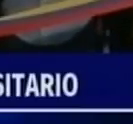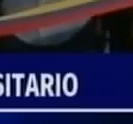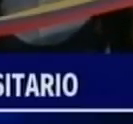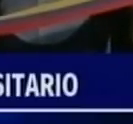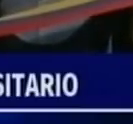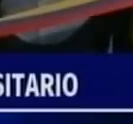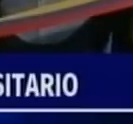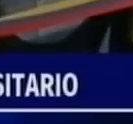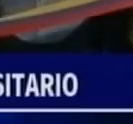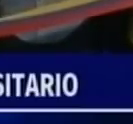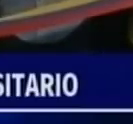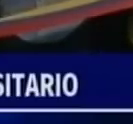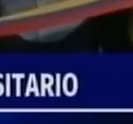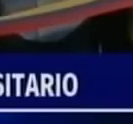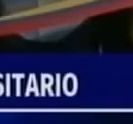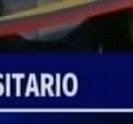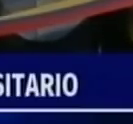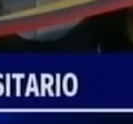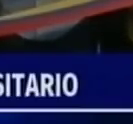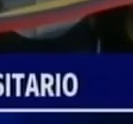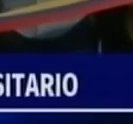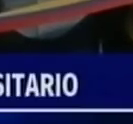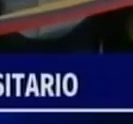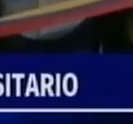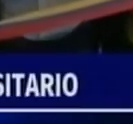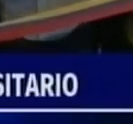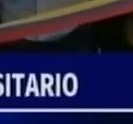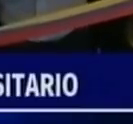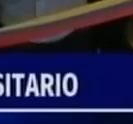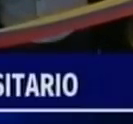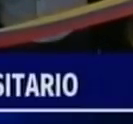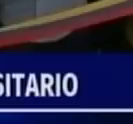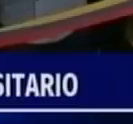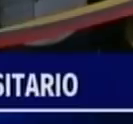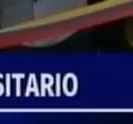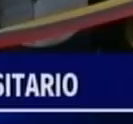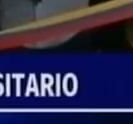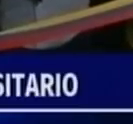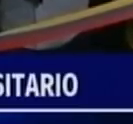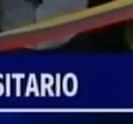de vestido, de calzado, de productos, de bienes, de servicios.